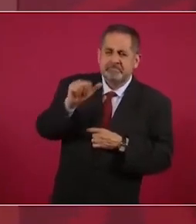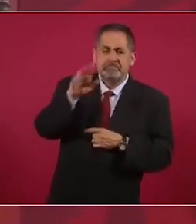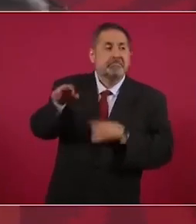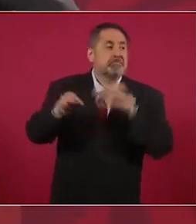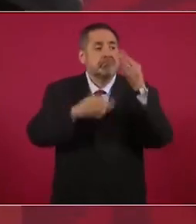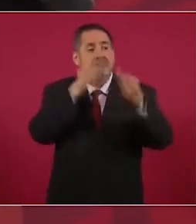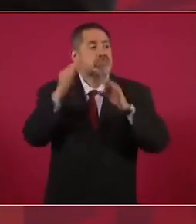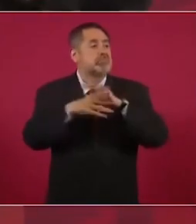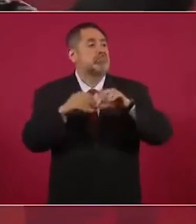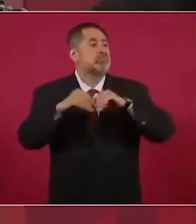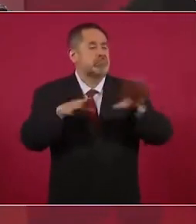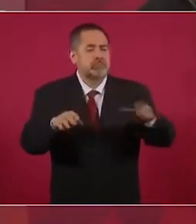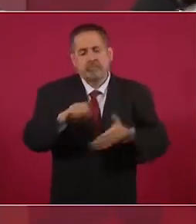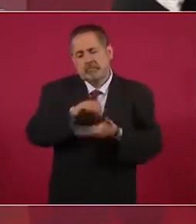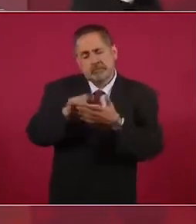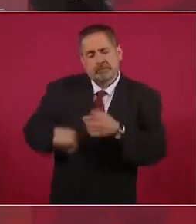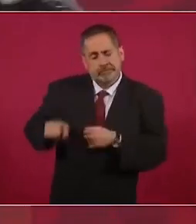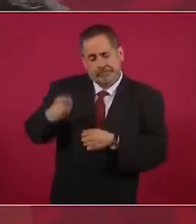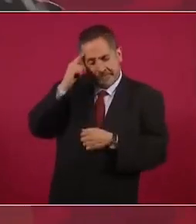El caso de Orizaba fue